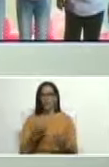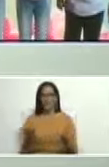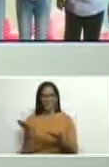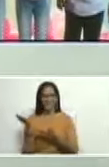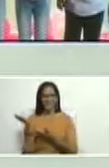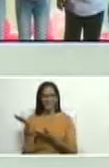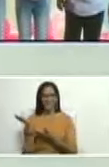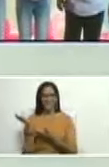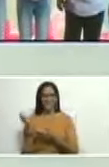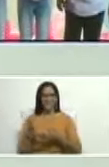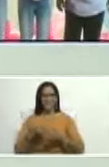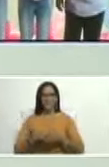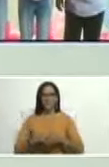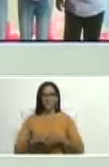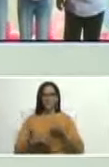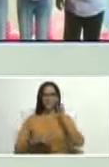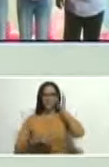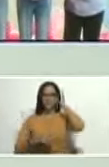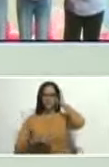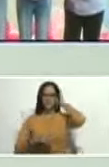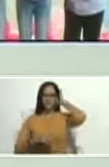adelante.